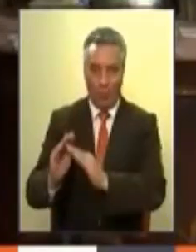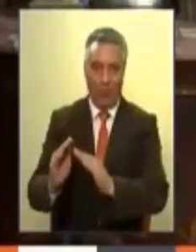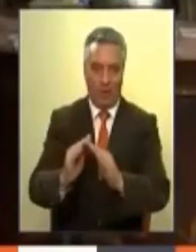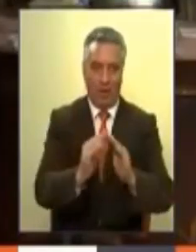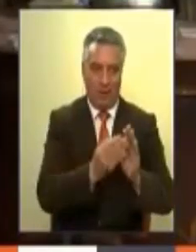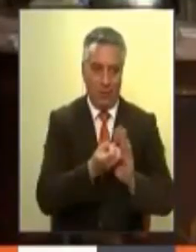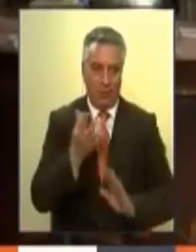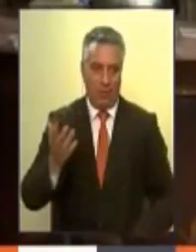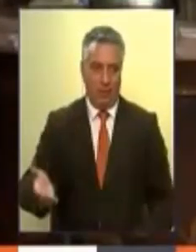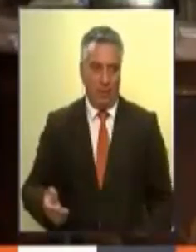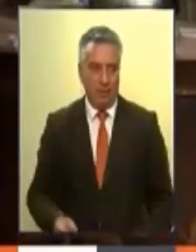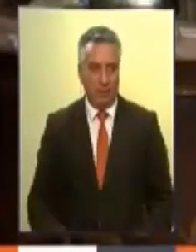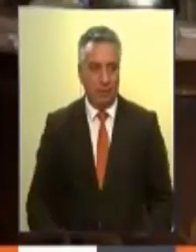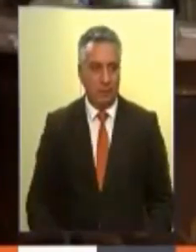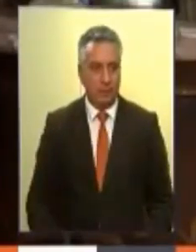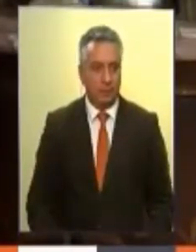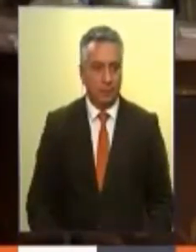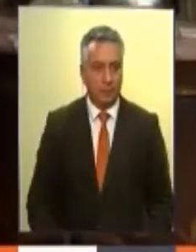ser